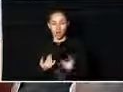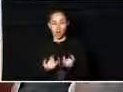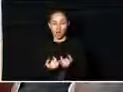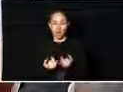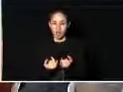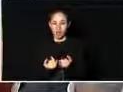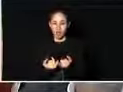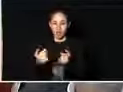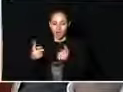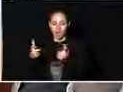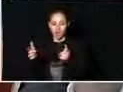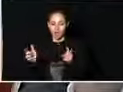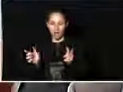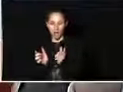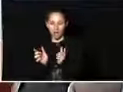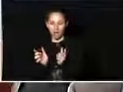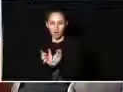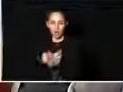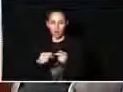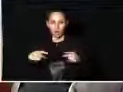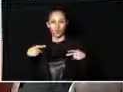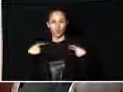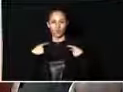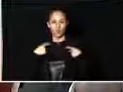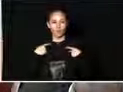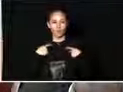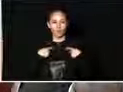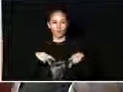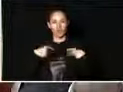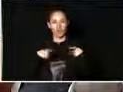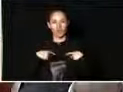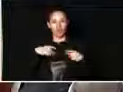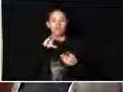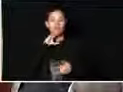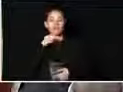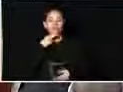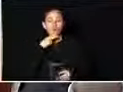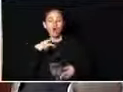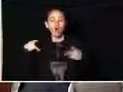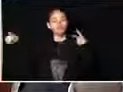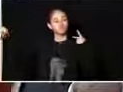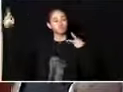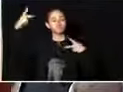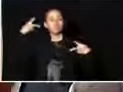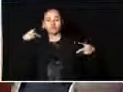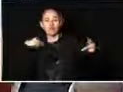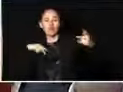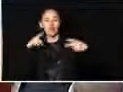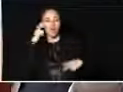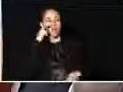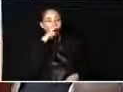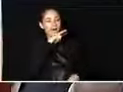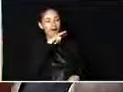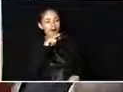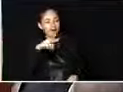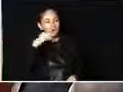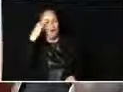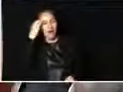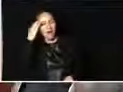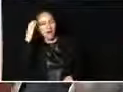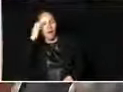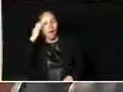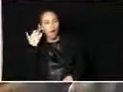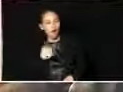Gobierno Federal Sectur para apoyar 4 proyectos turísticos en el estado. Se impulsó la atracción de 41